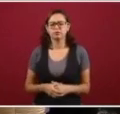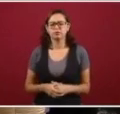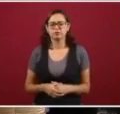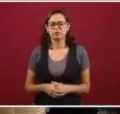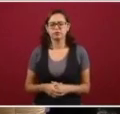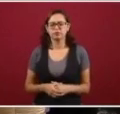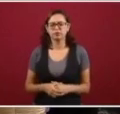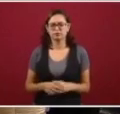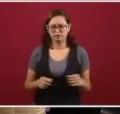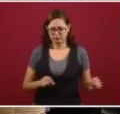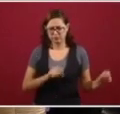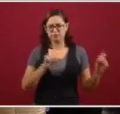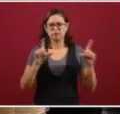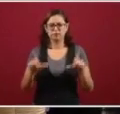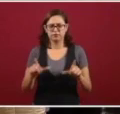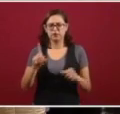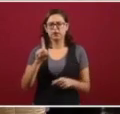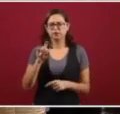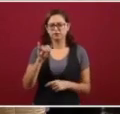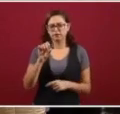Ahora sí, diésel.